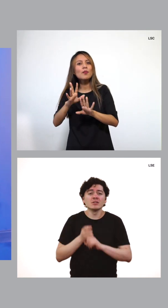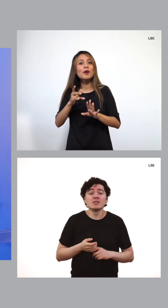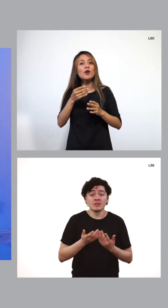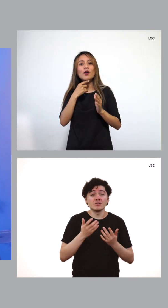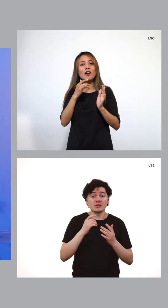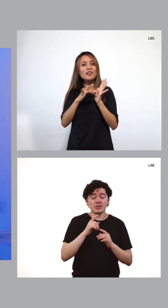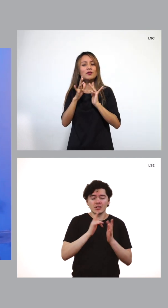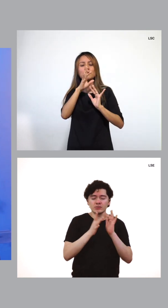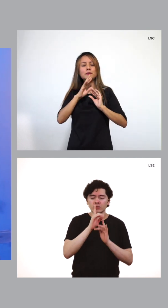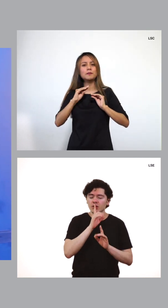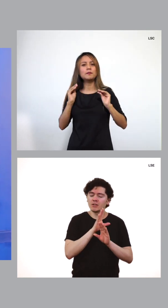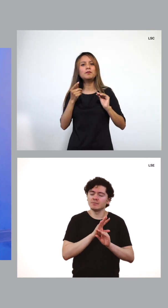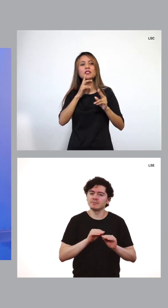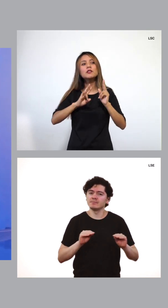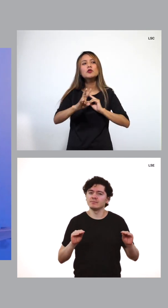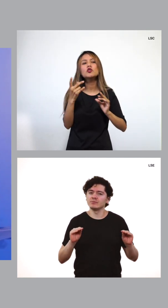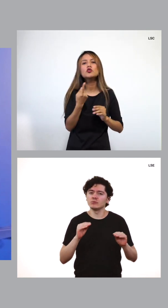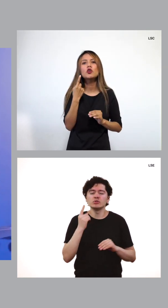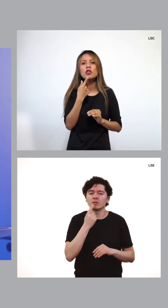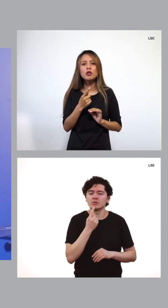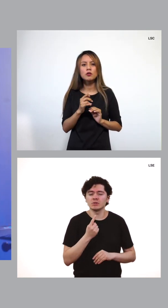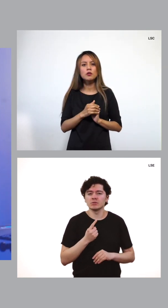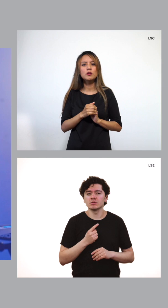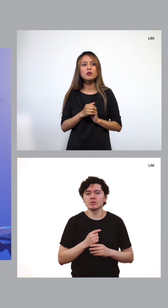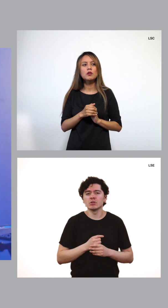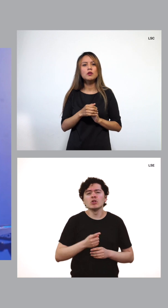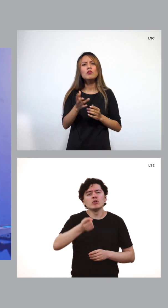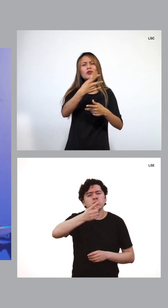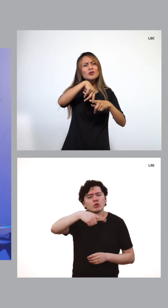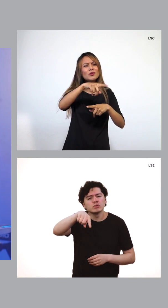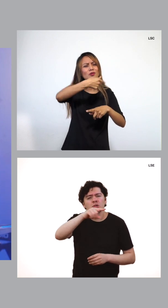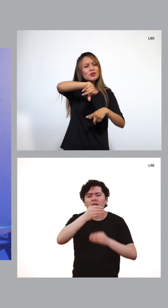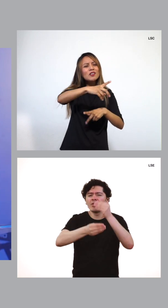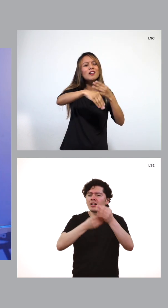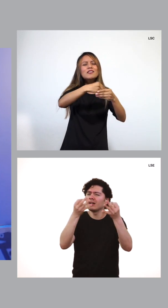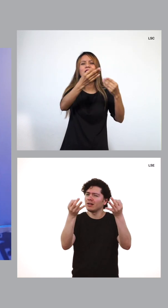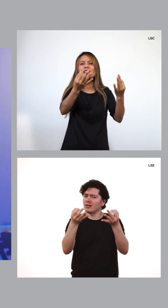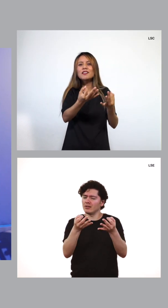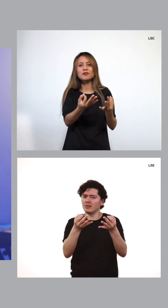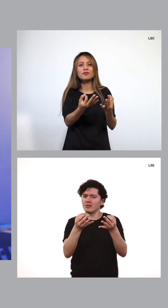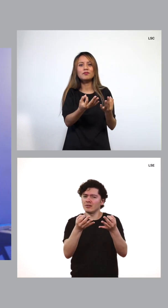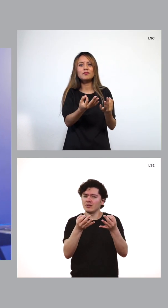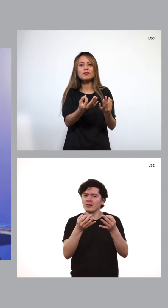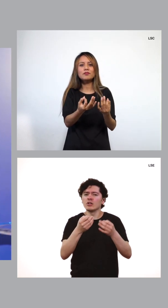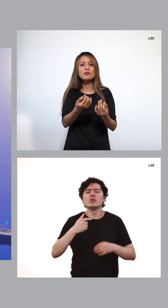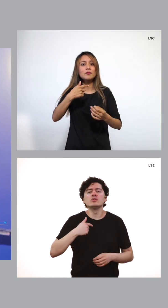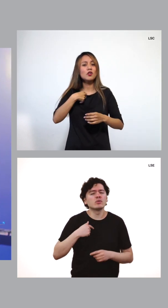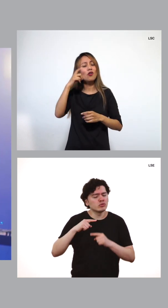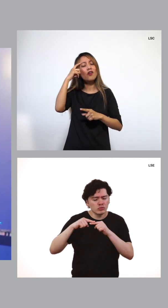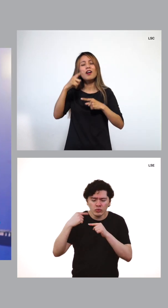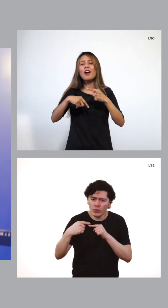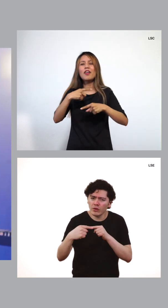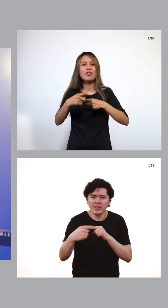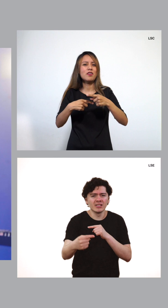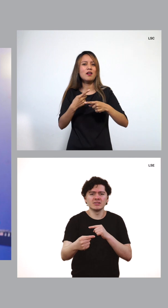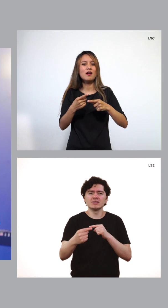guardó en el corazón. Así le dijo, ¿dónde vais con esto? Escucha, estuve en el templo todos los días, ¿por